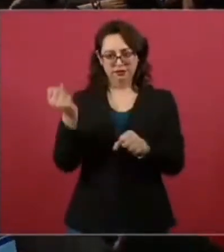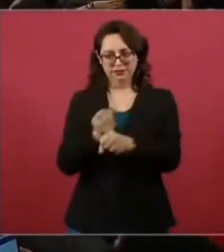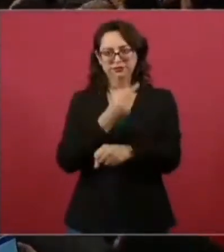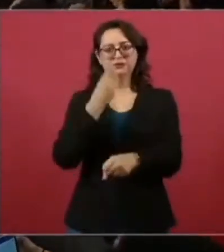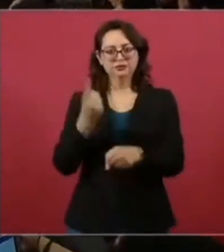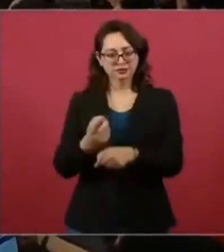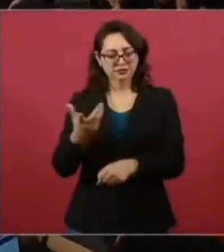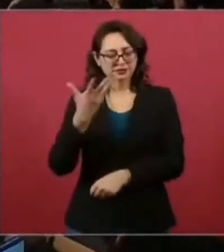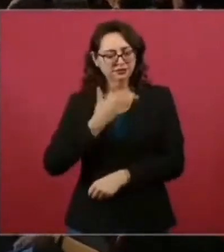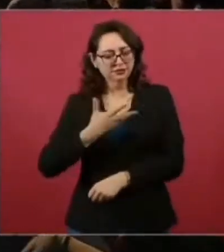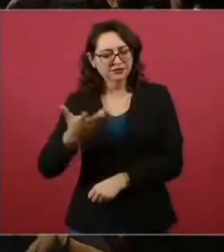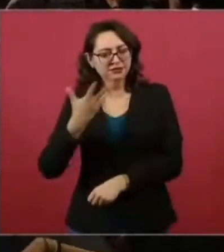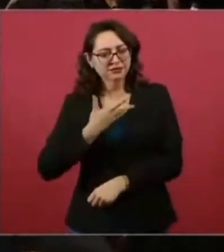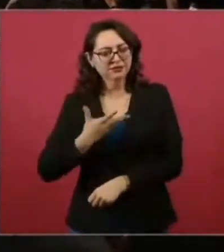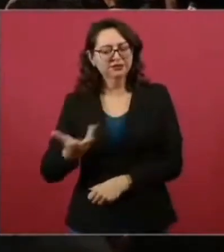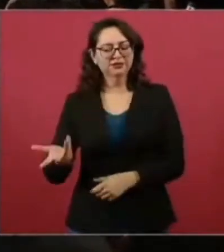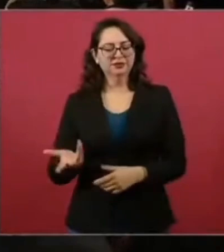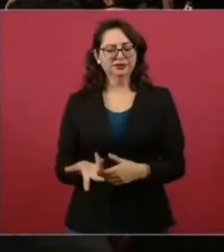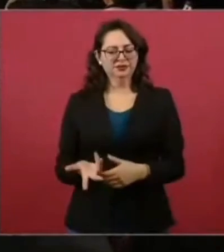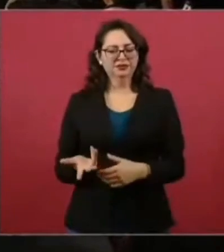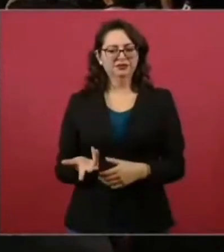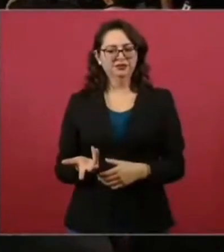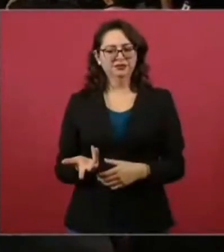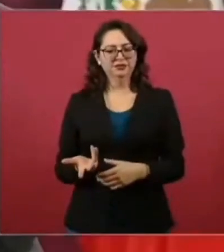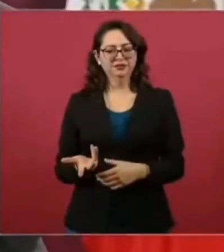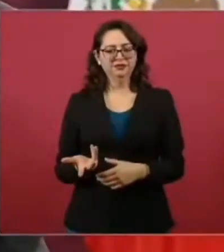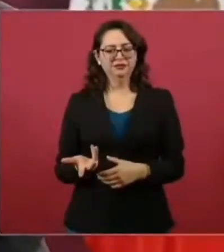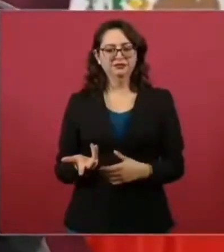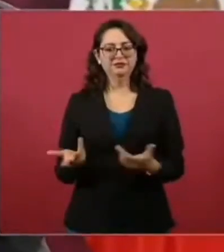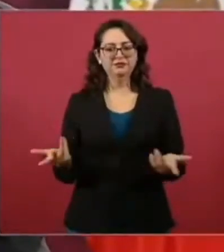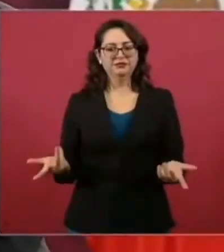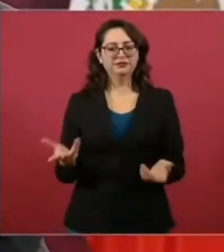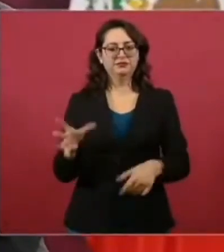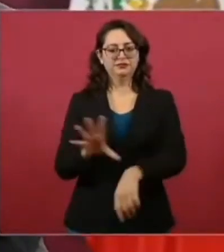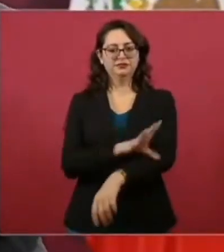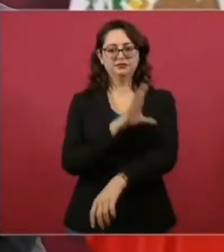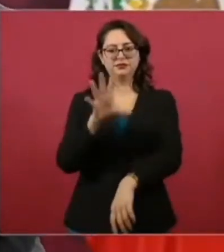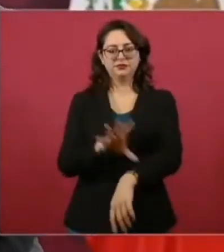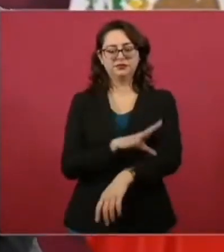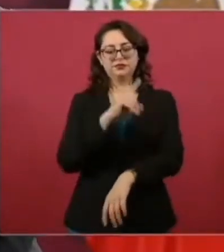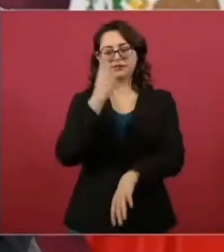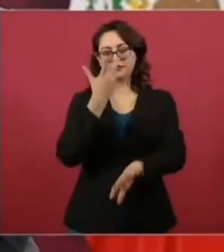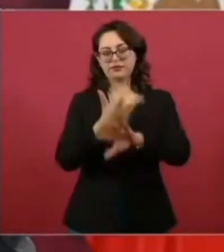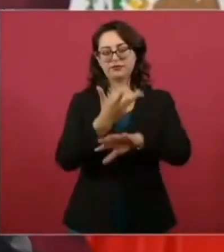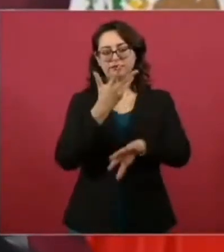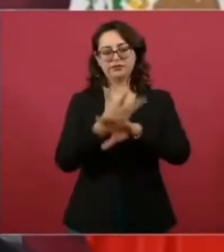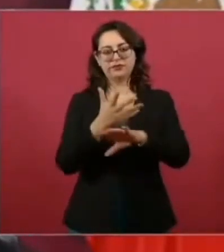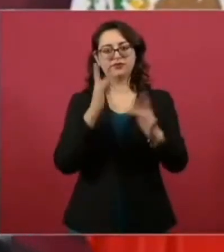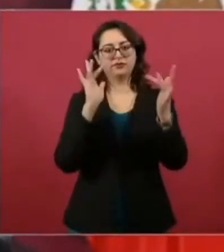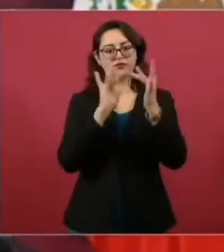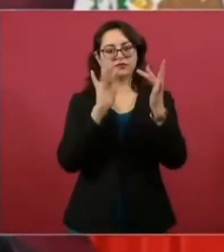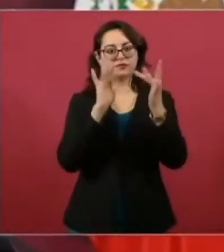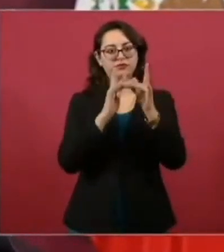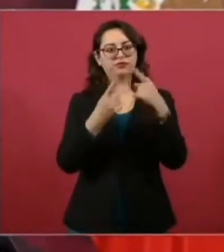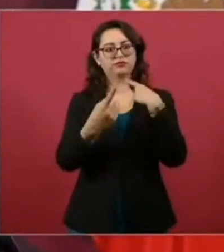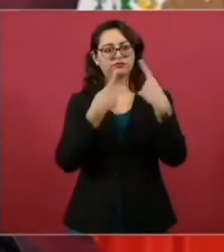el tener la comunicación con las plantas de Arizona, de